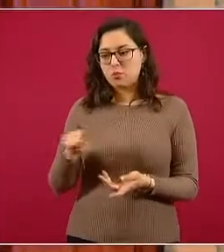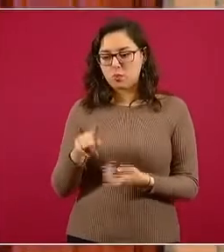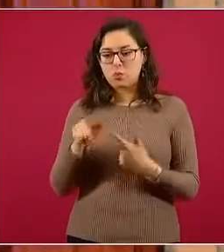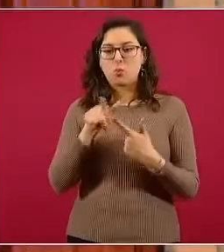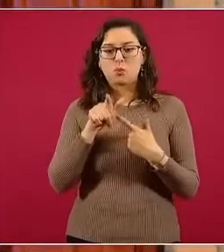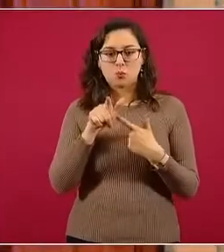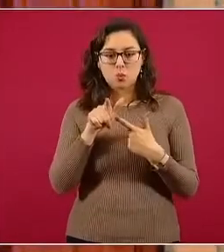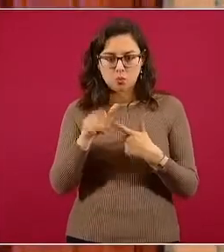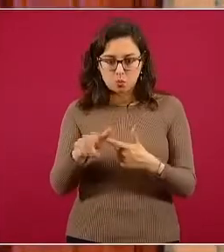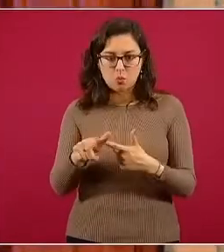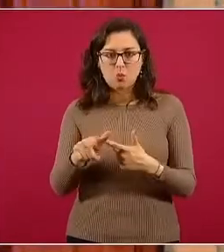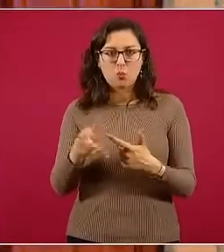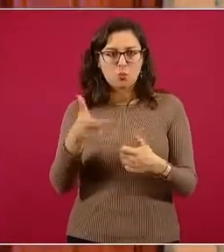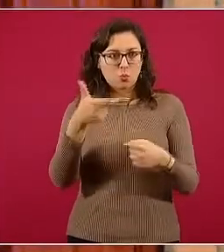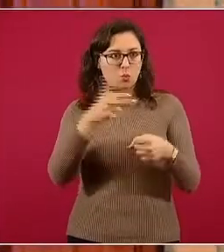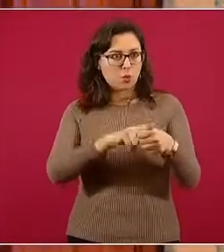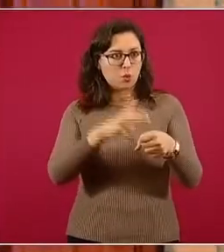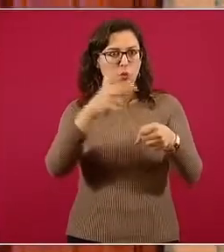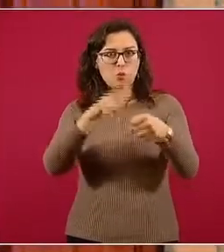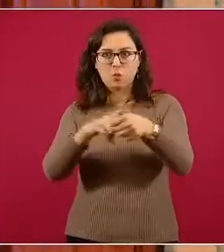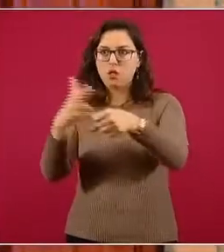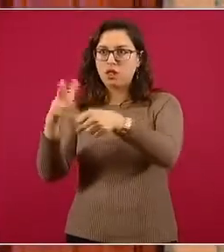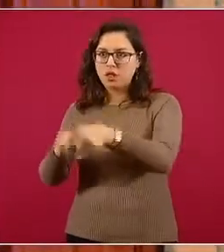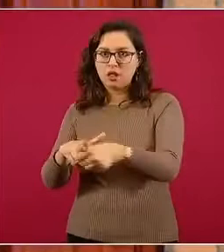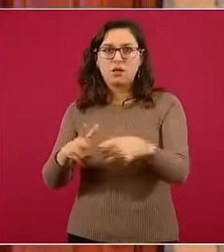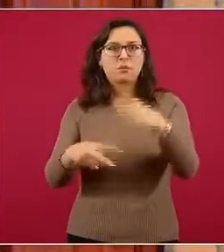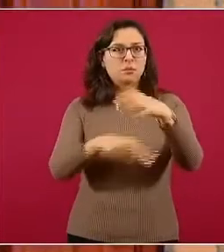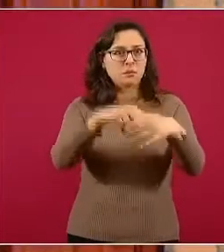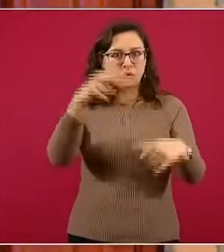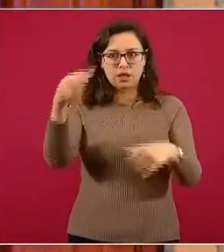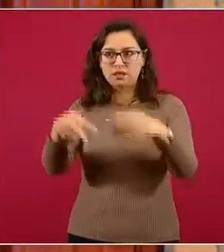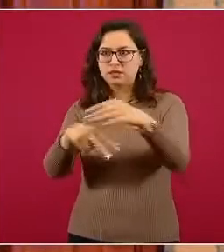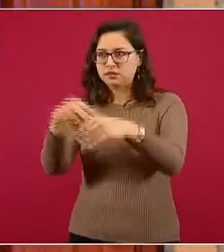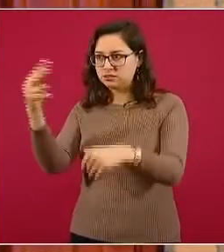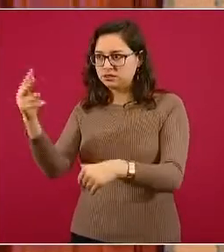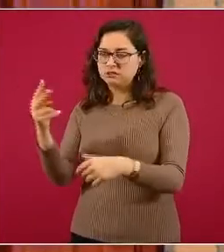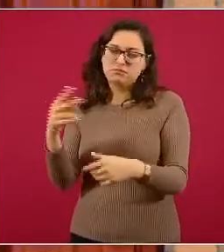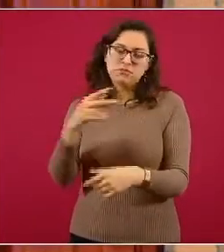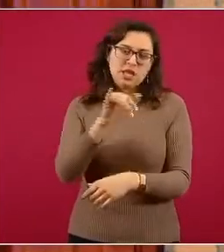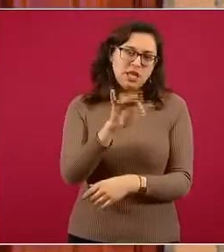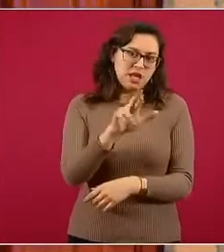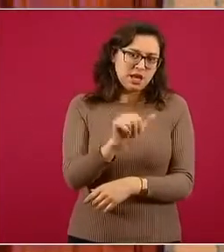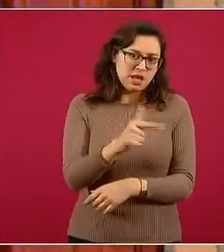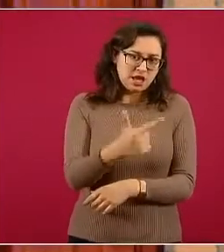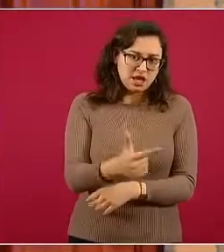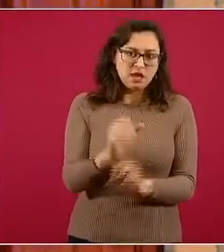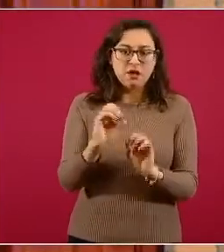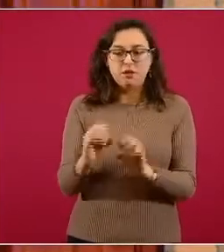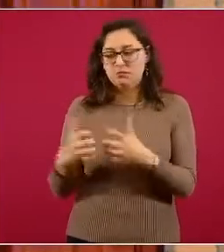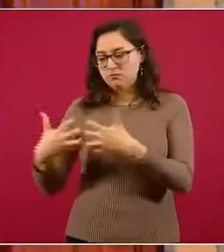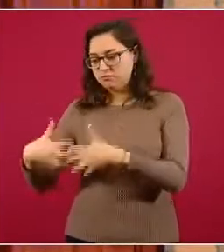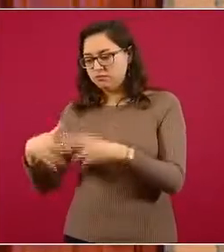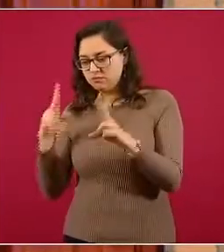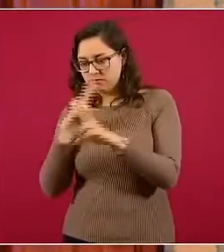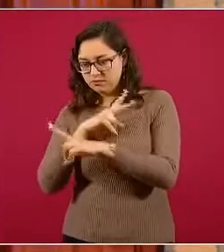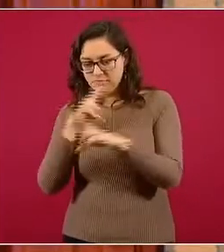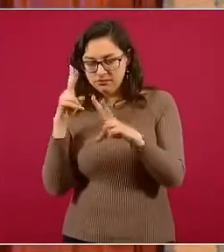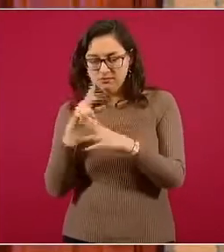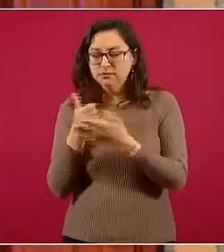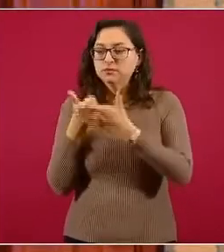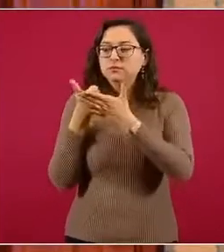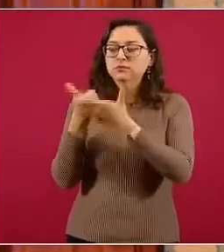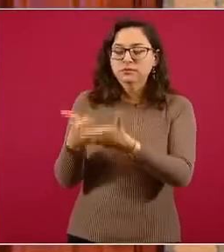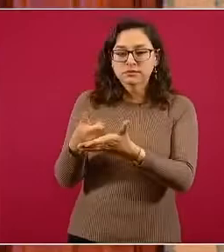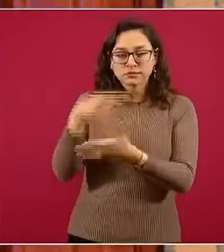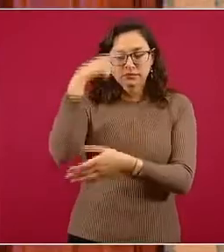sigan encontrando disponible una cama, ya sea general o una cama con ventilador si es necesario. Esto contribuya